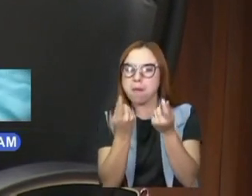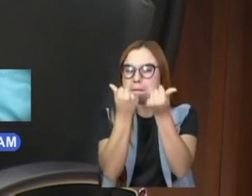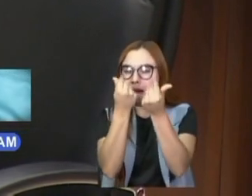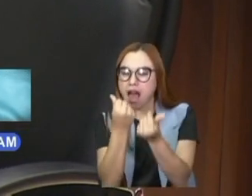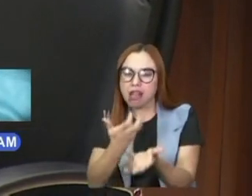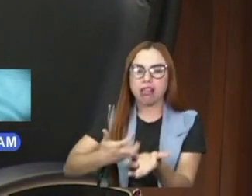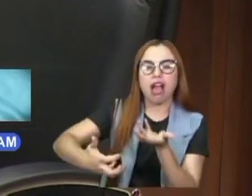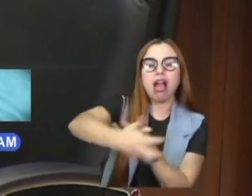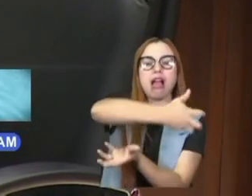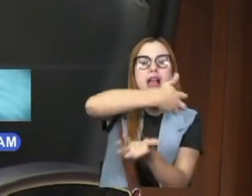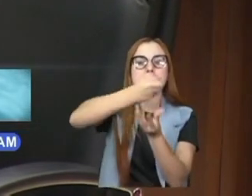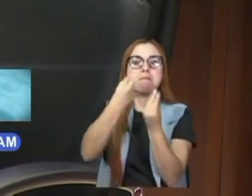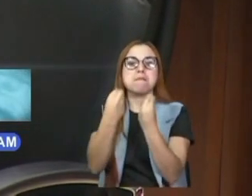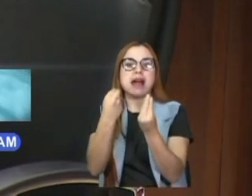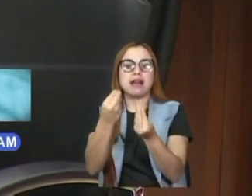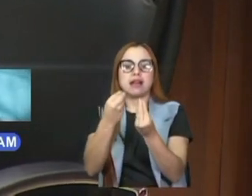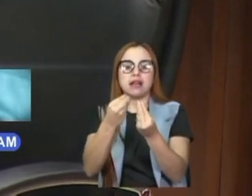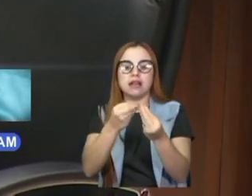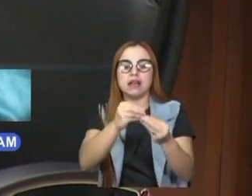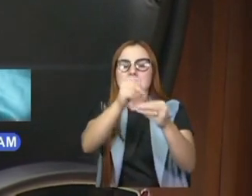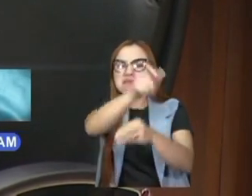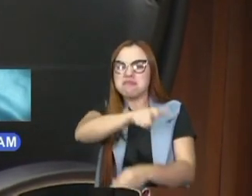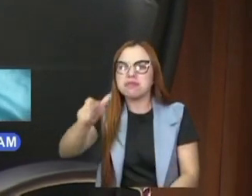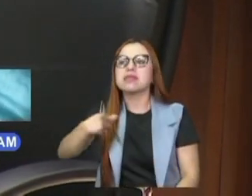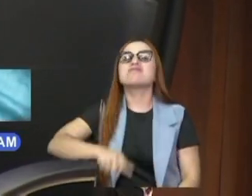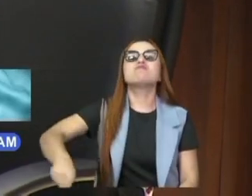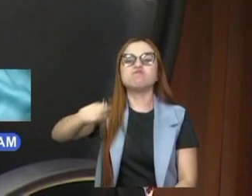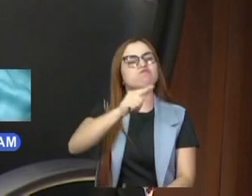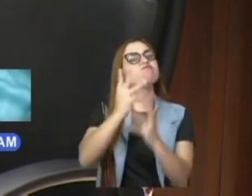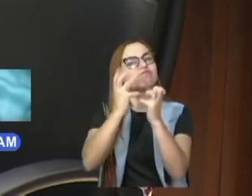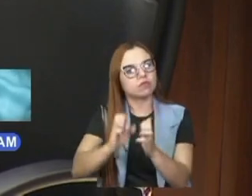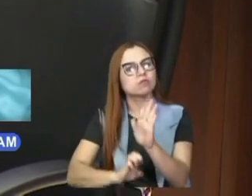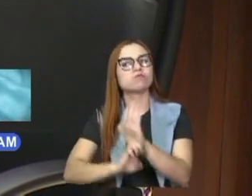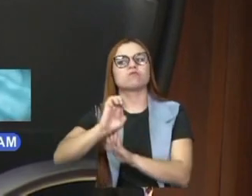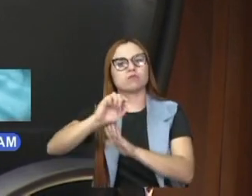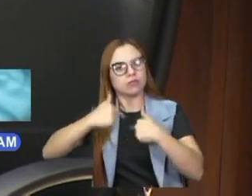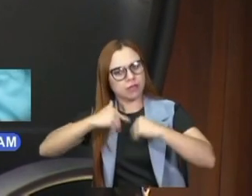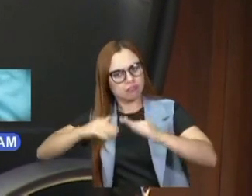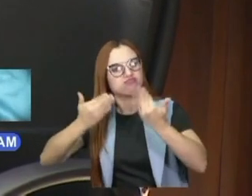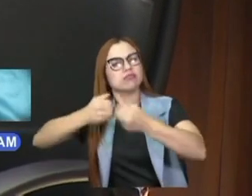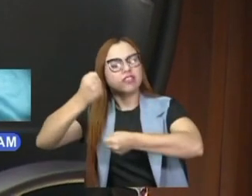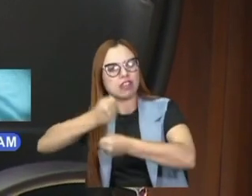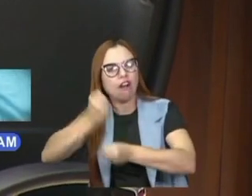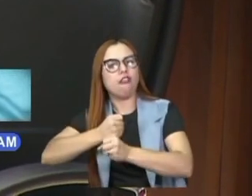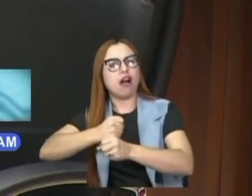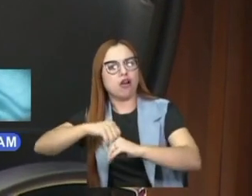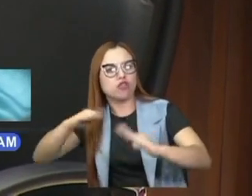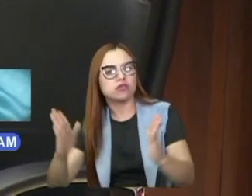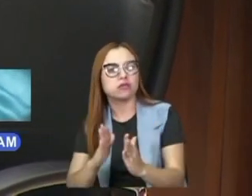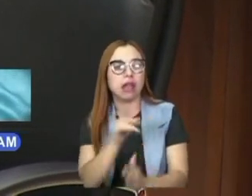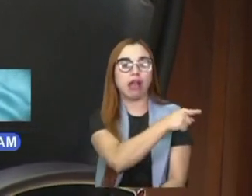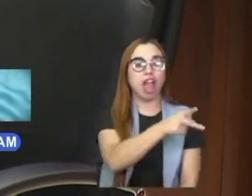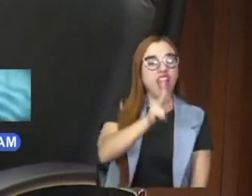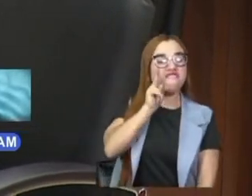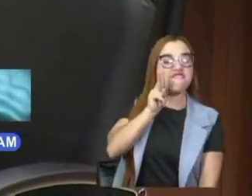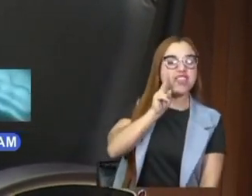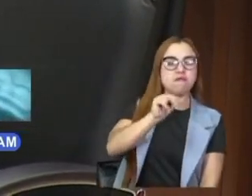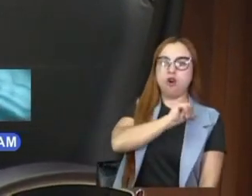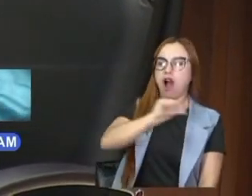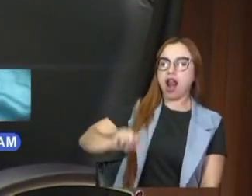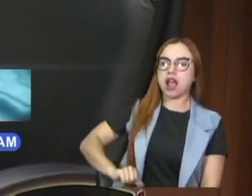Aquí estoy para defender a los emprendedores de esas artimañas de meter goles en acuerdos